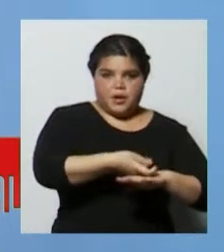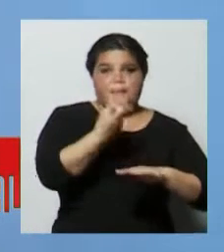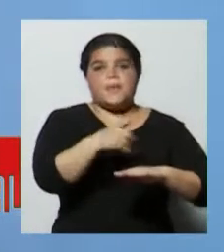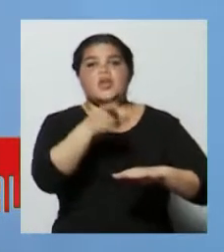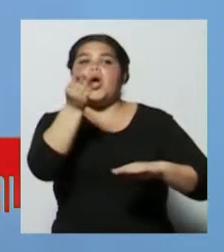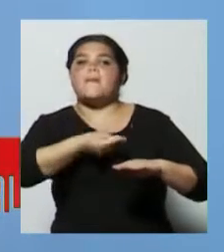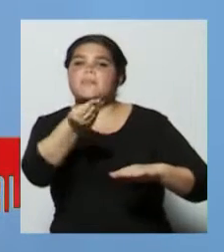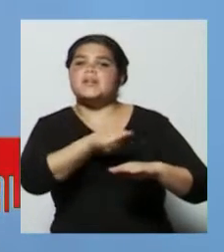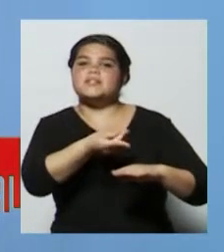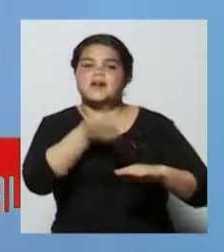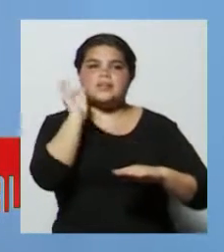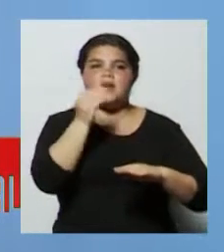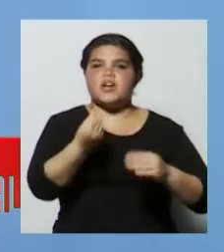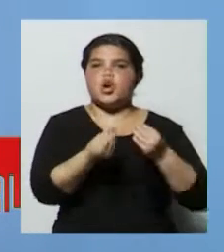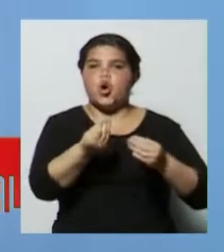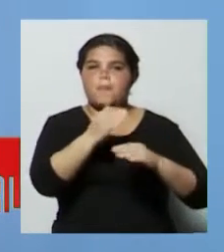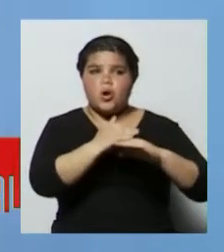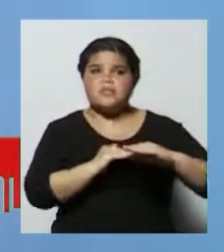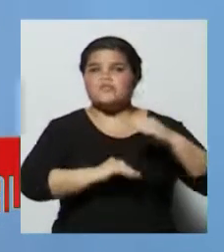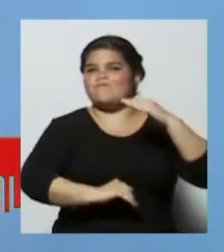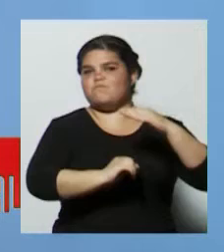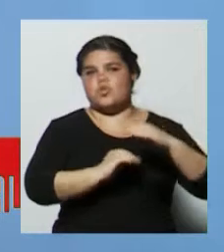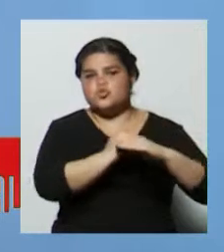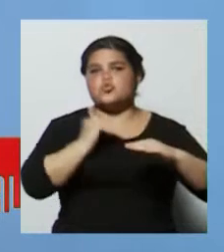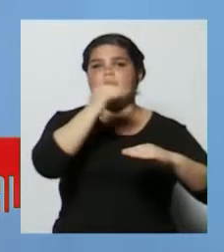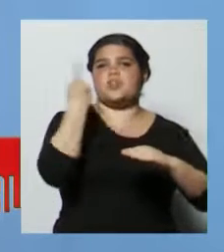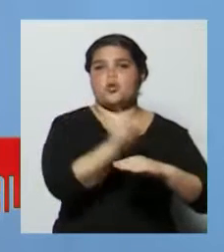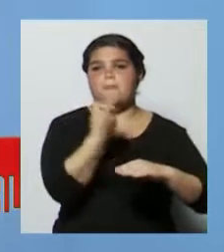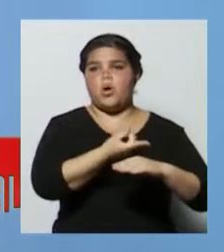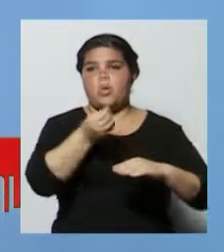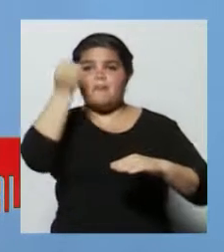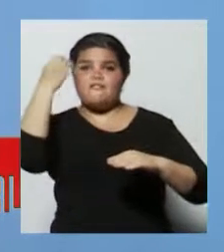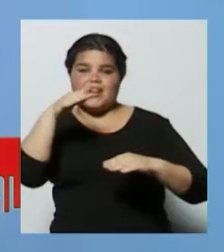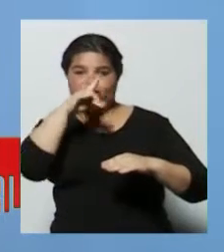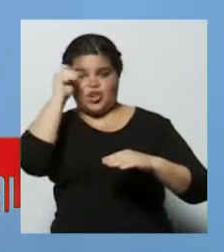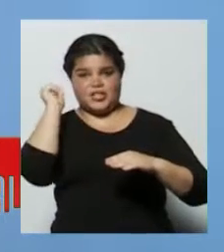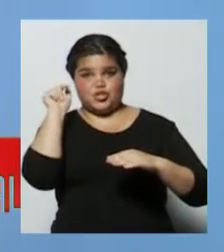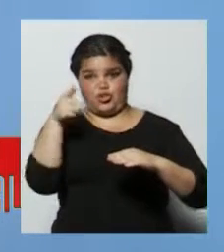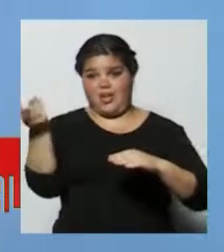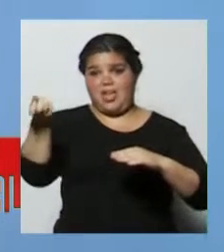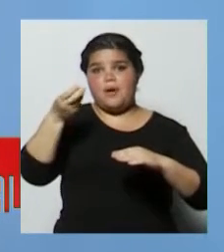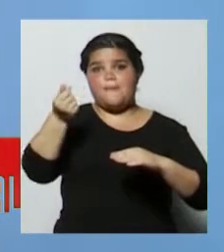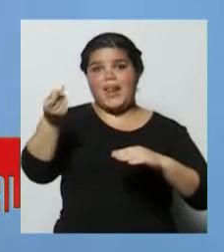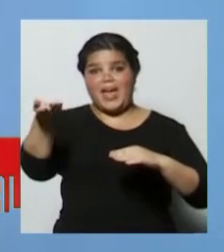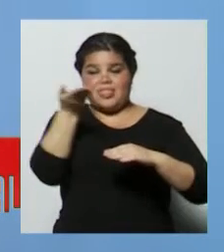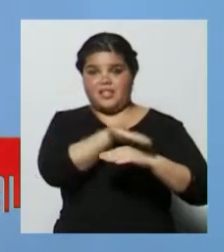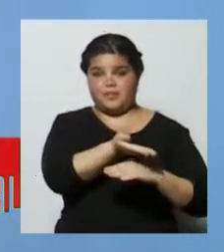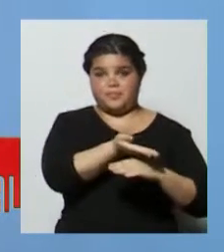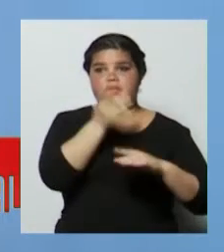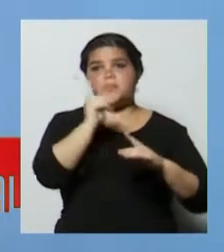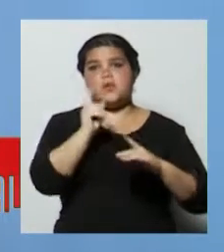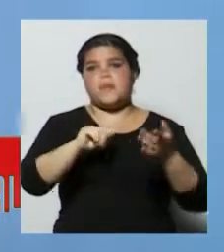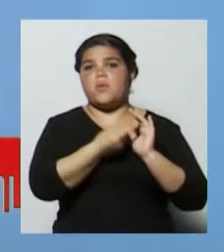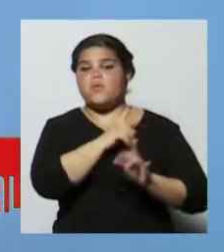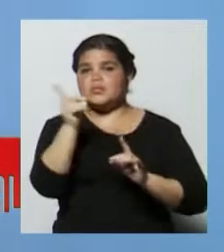bueno, no tengo cómo invertir porque no puedo subir la tarifa. Bueno, la plata te la doy yo del Banco Nación. Esa plata va llegando esporádicamente. Me imagino que en Buenos Aires o en la ciudad pasa lo mismo,